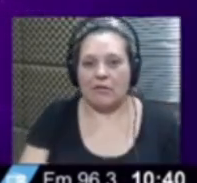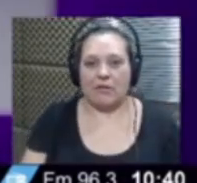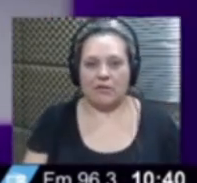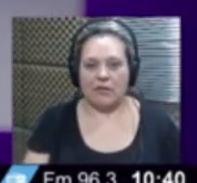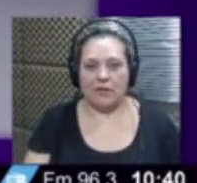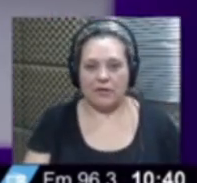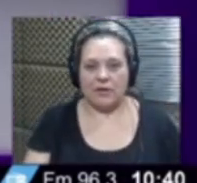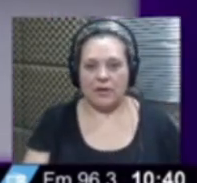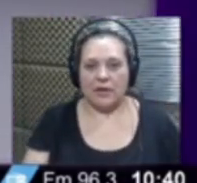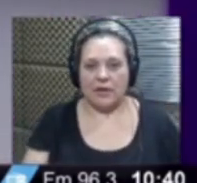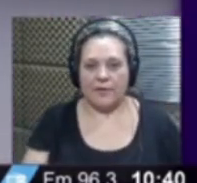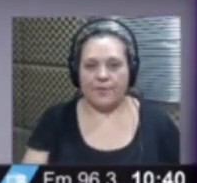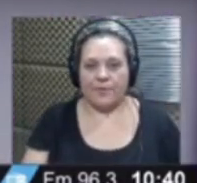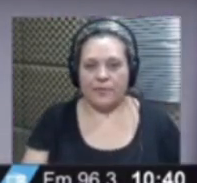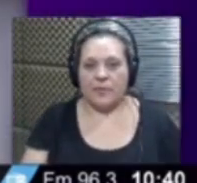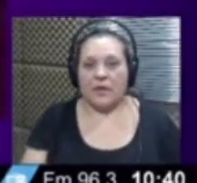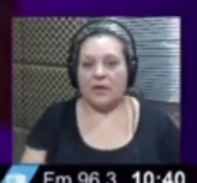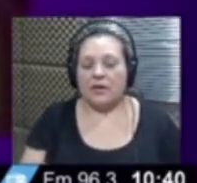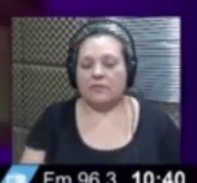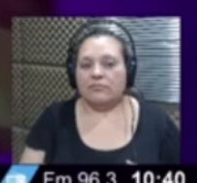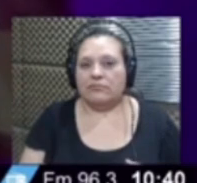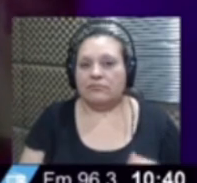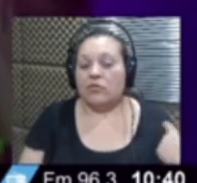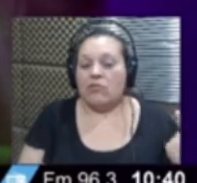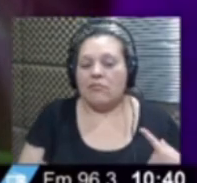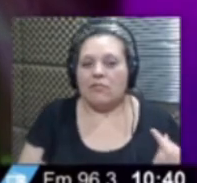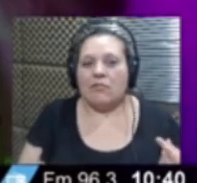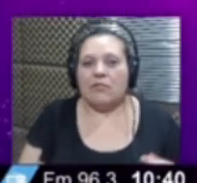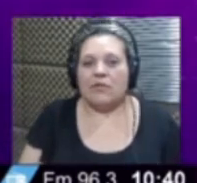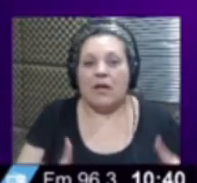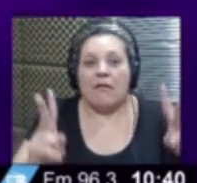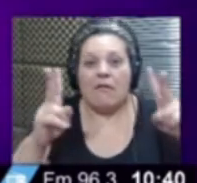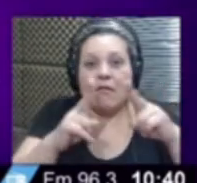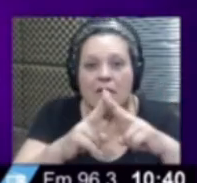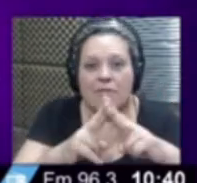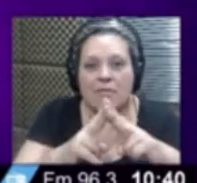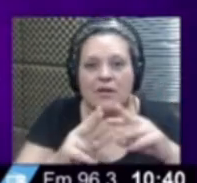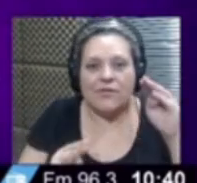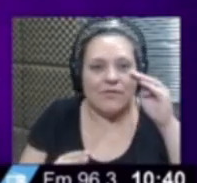de África, como los fuimos sacados todos, que nosotros tenemos una